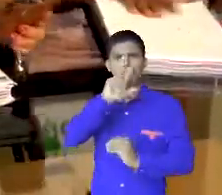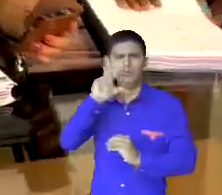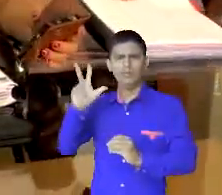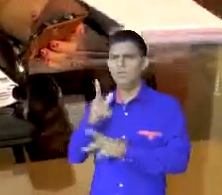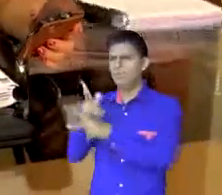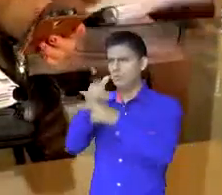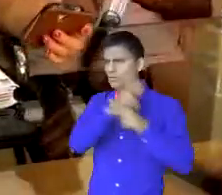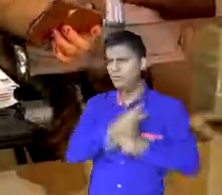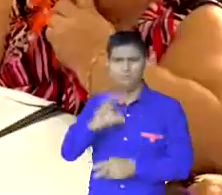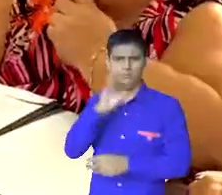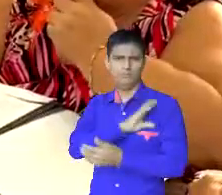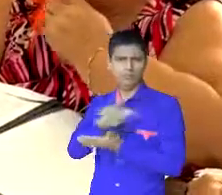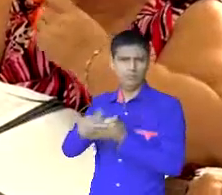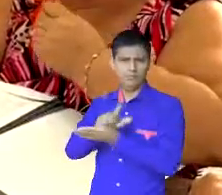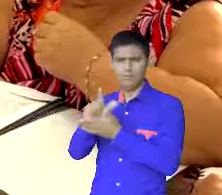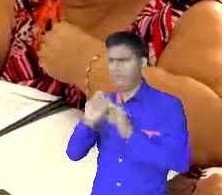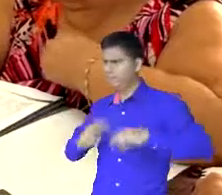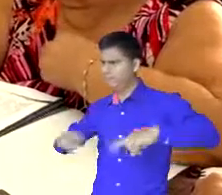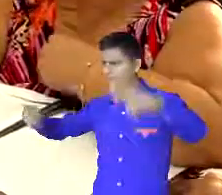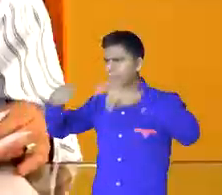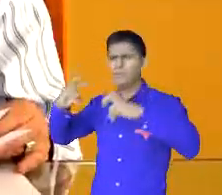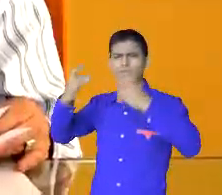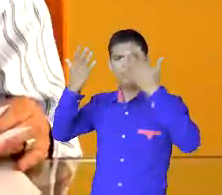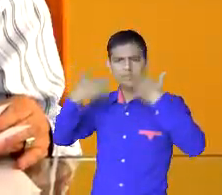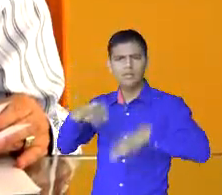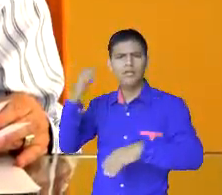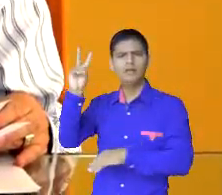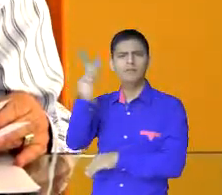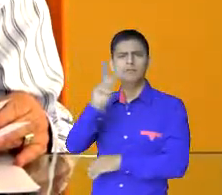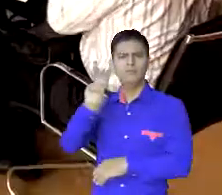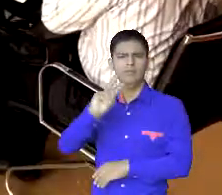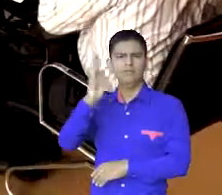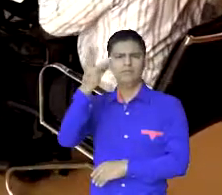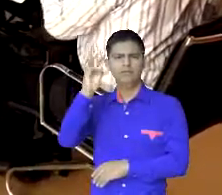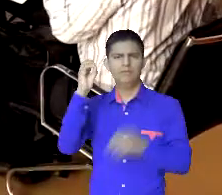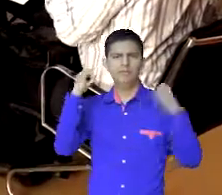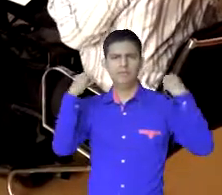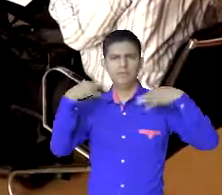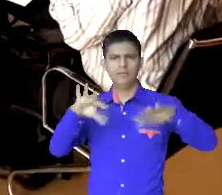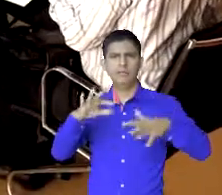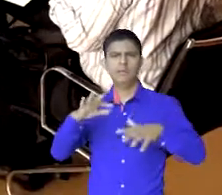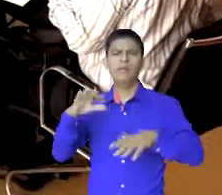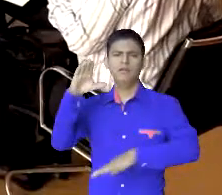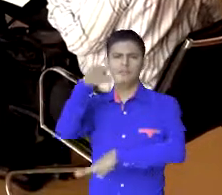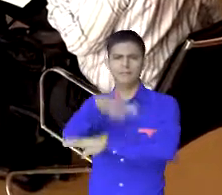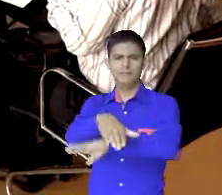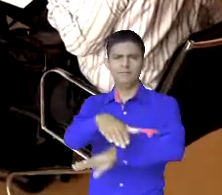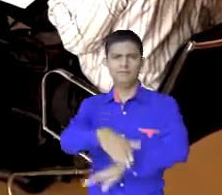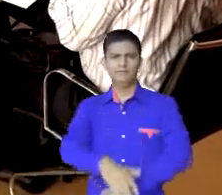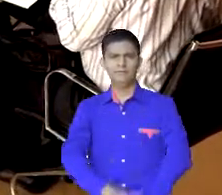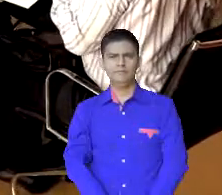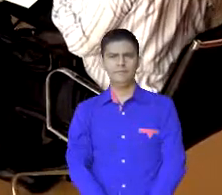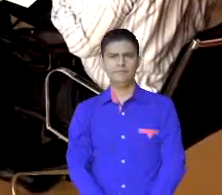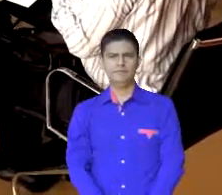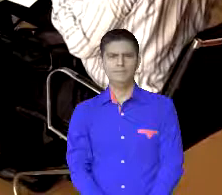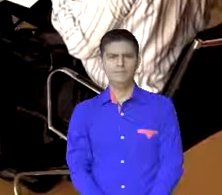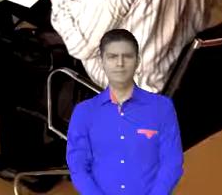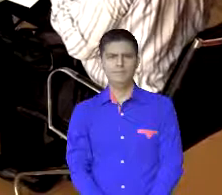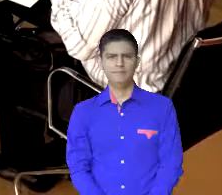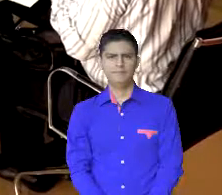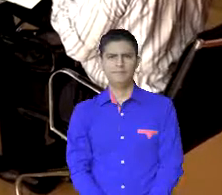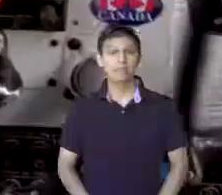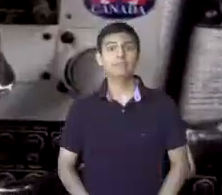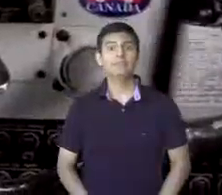Consejo Municipal de Lago Agrio, que se desarrolló el pasado viernes 16 de septiembre en horas de la tarde.